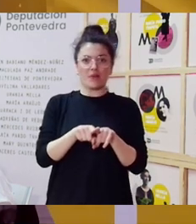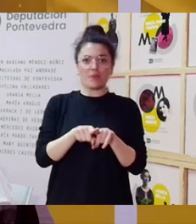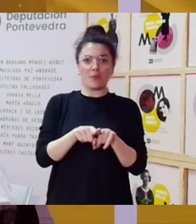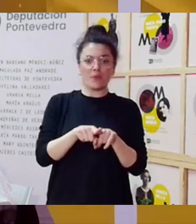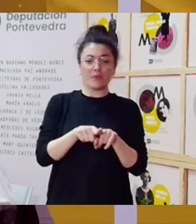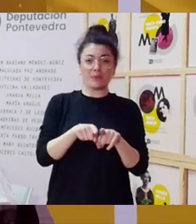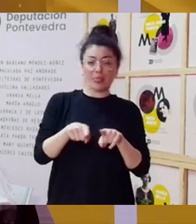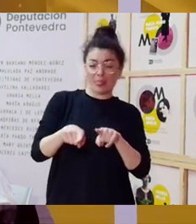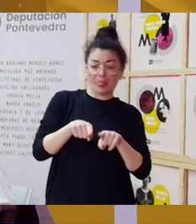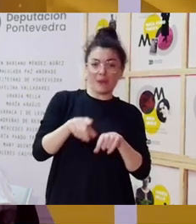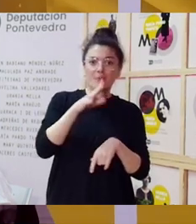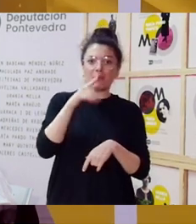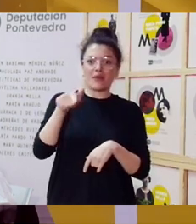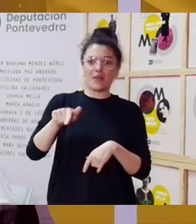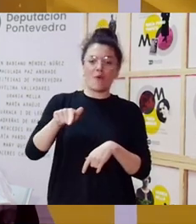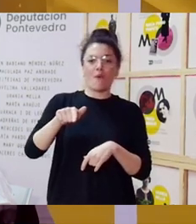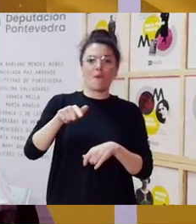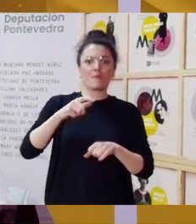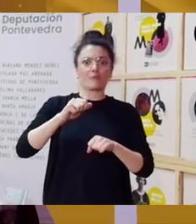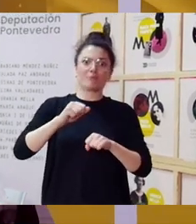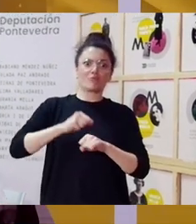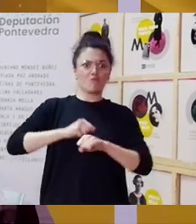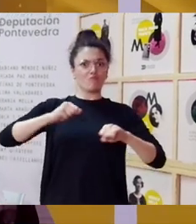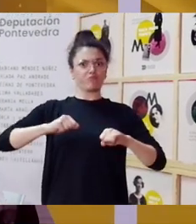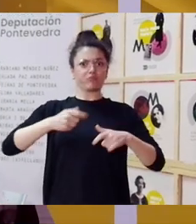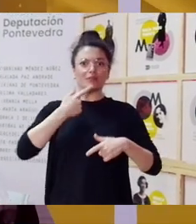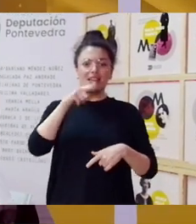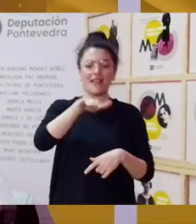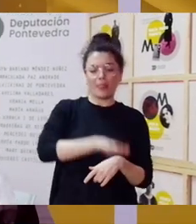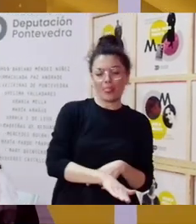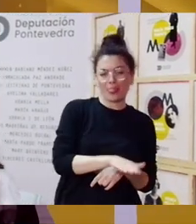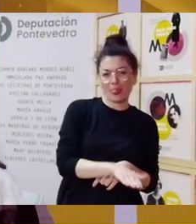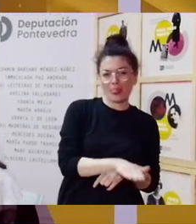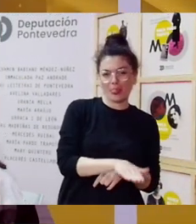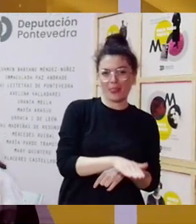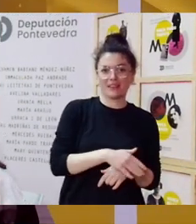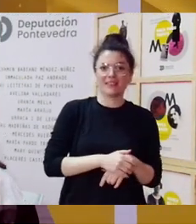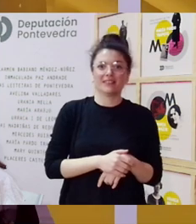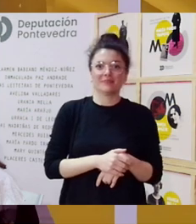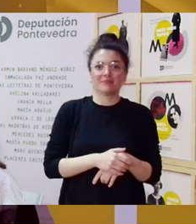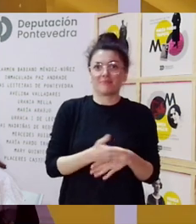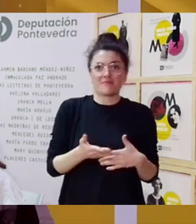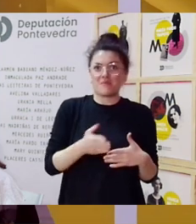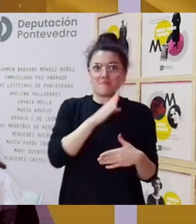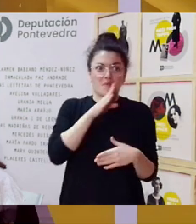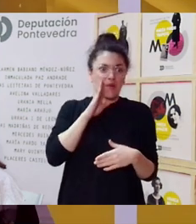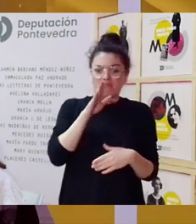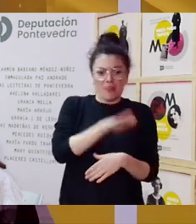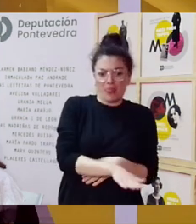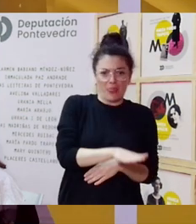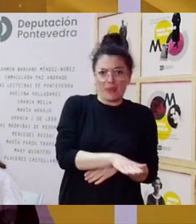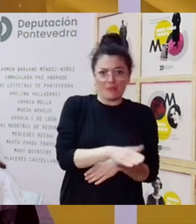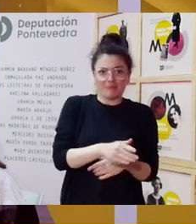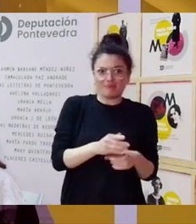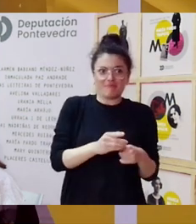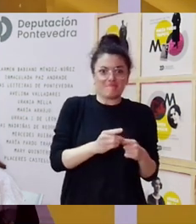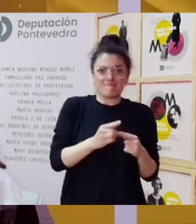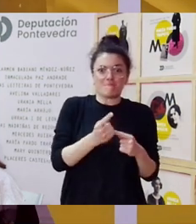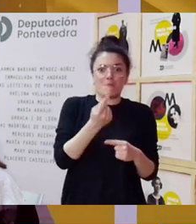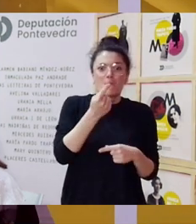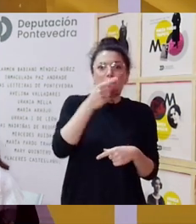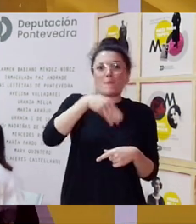mozas retóns tremendos, e ela pois era moi baixiña, a miña nai era moi baixiña, pouco máis podía ter de metro e